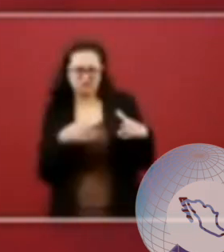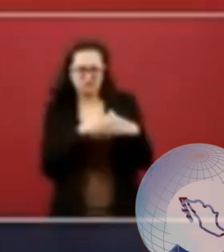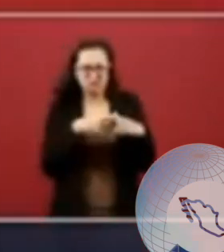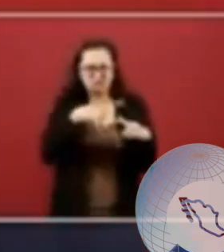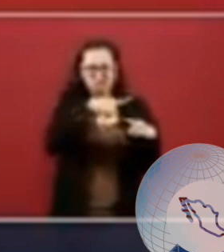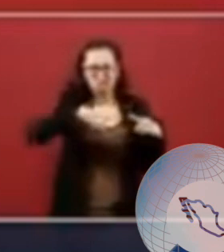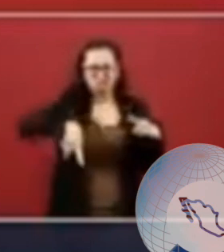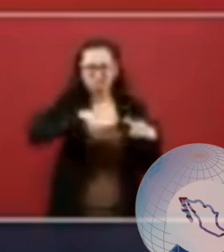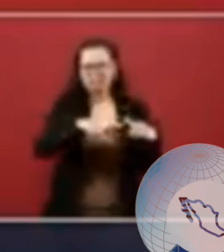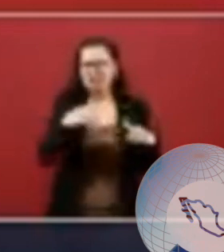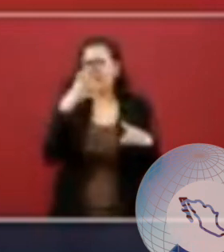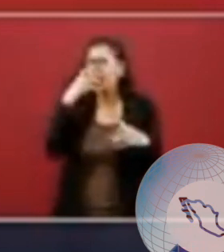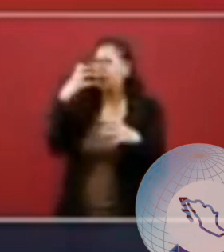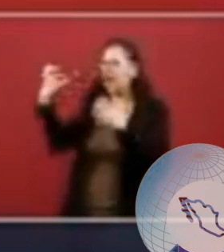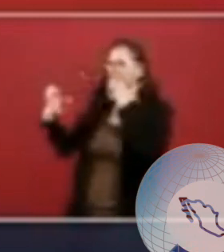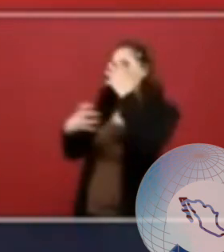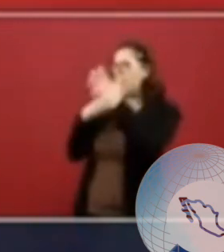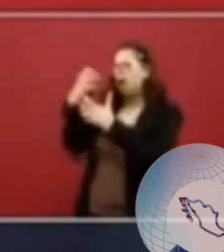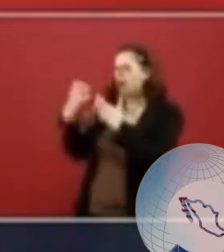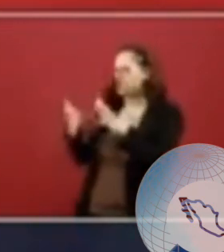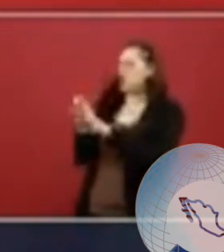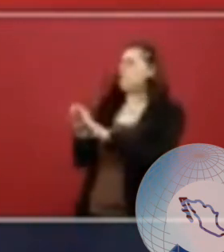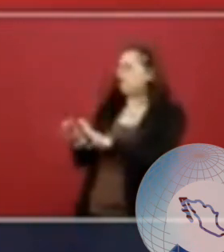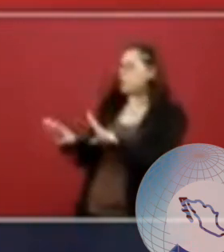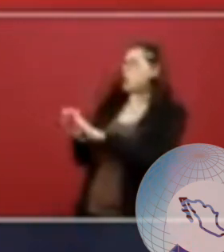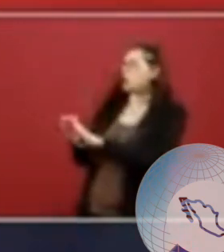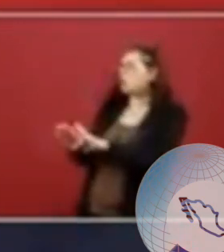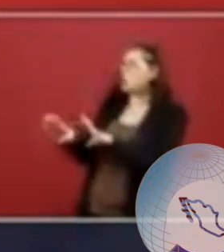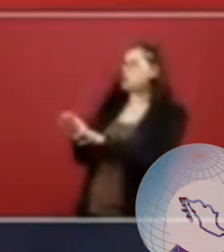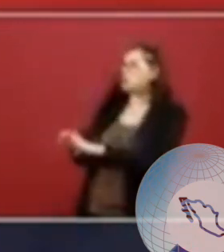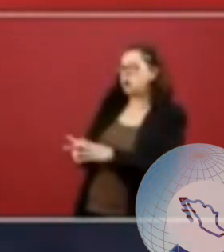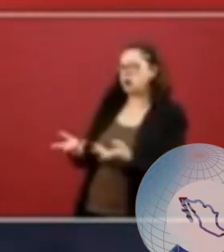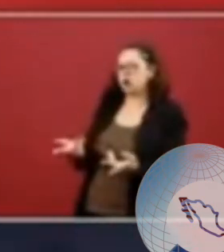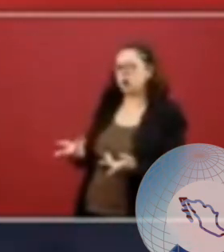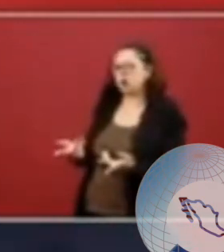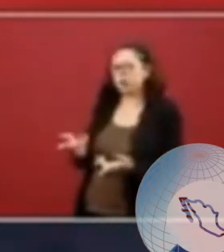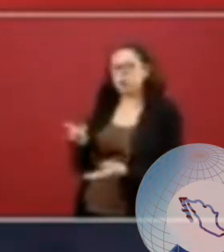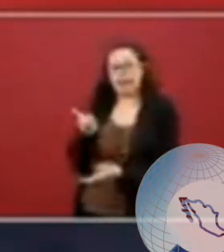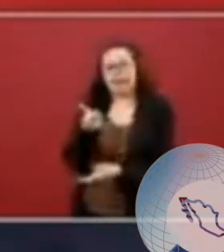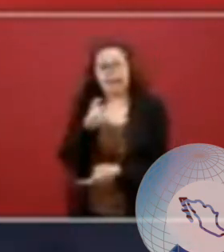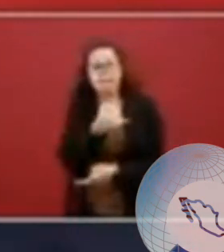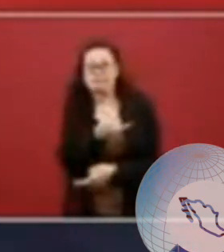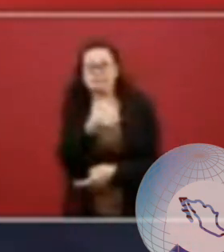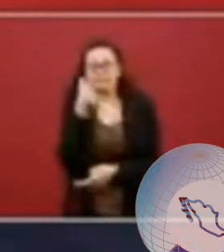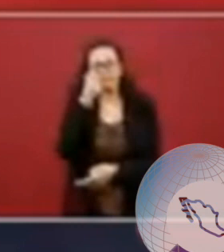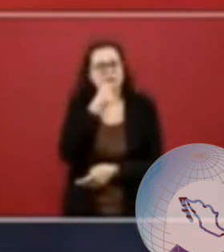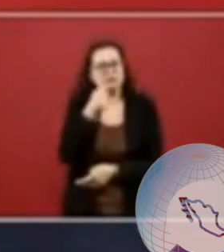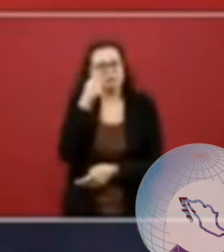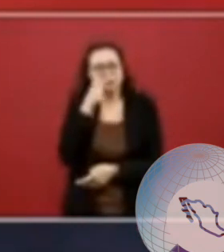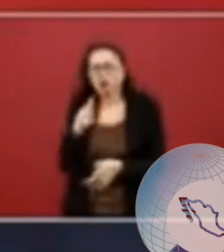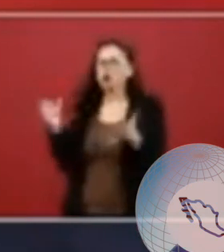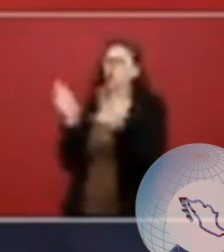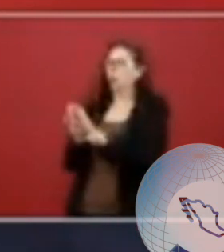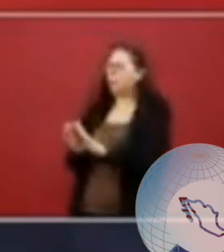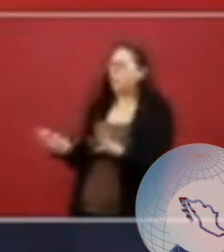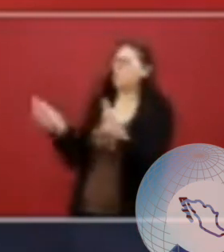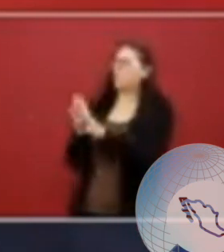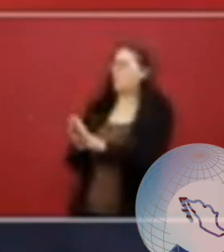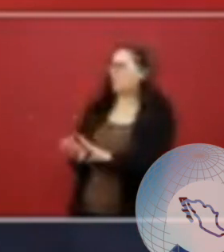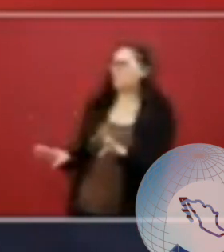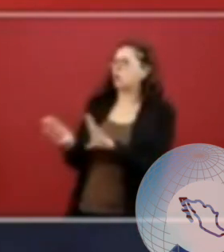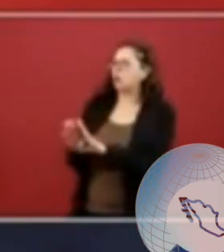gritaban los comos y los comos y los comos.